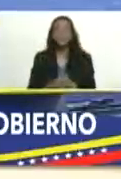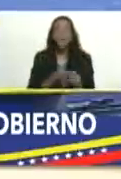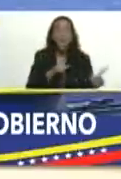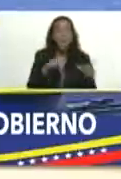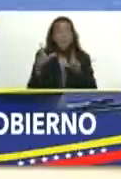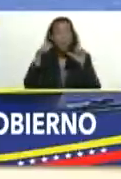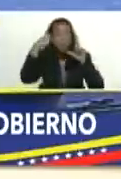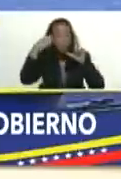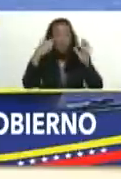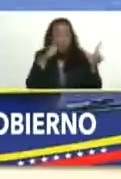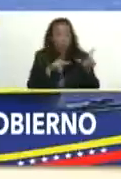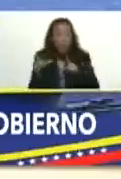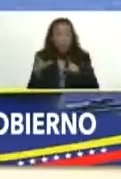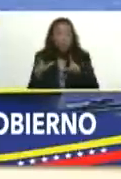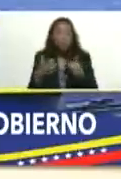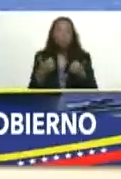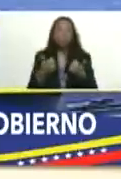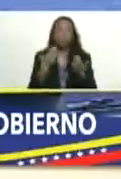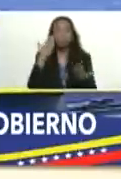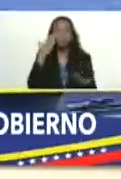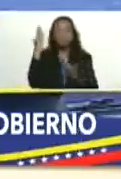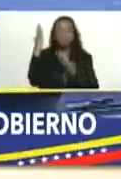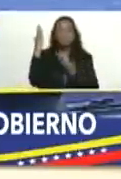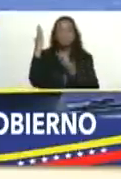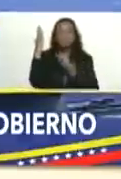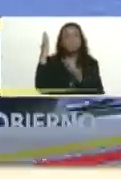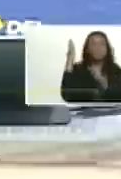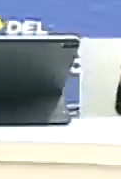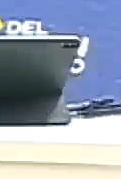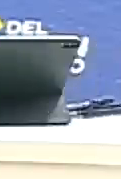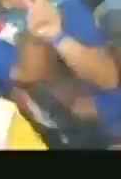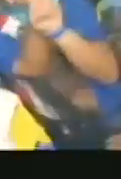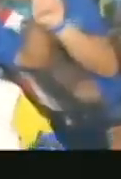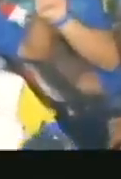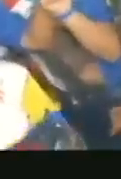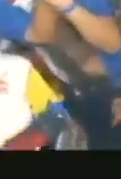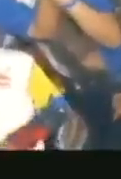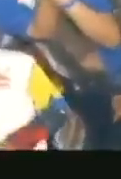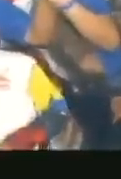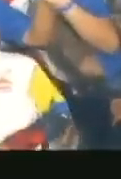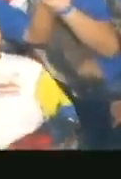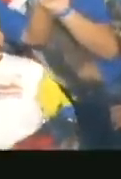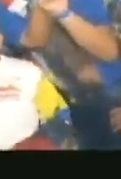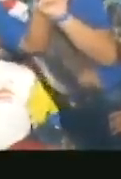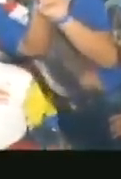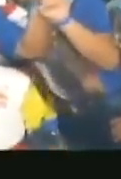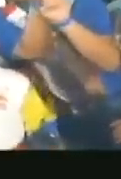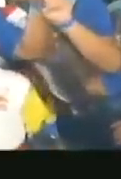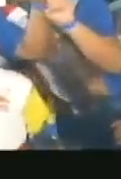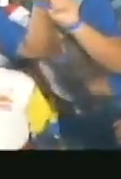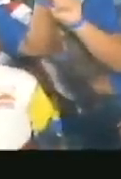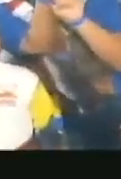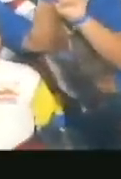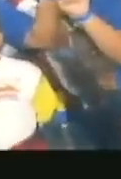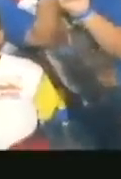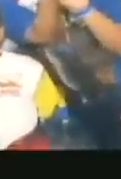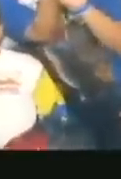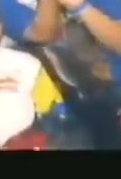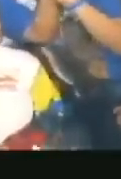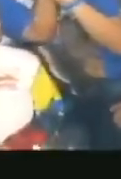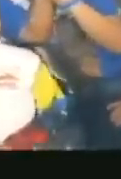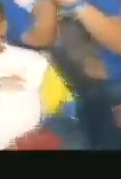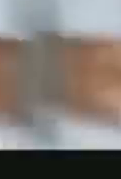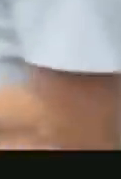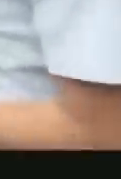video? ¿Listo? Adelante, video. Primer aniversario del sistema 1x10 del